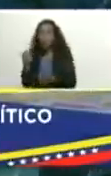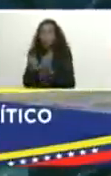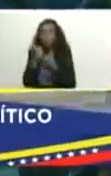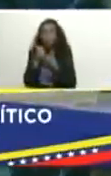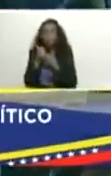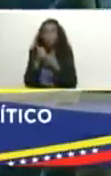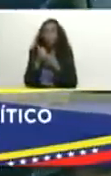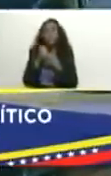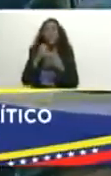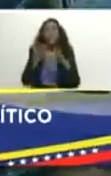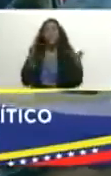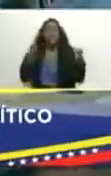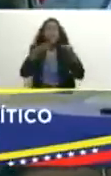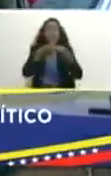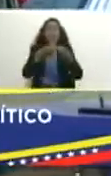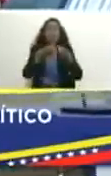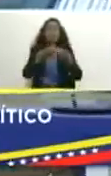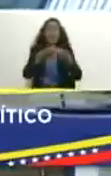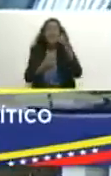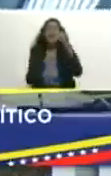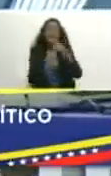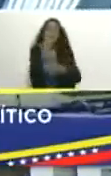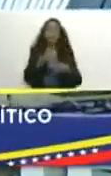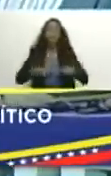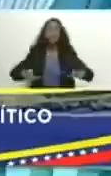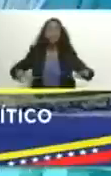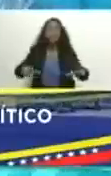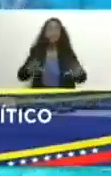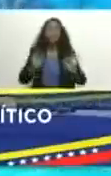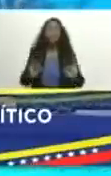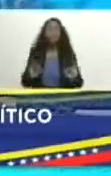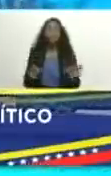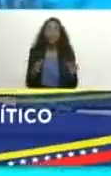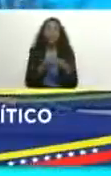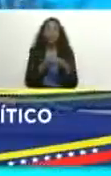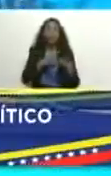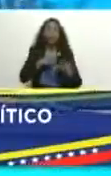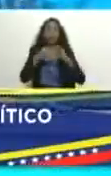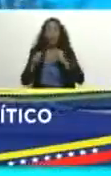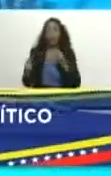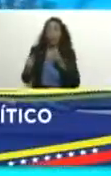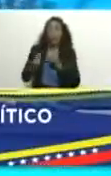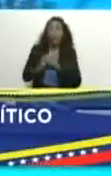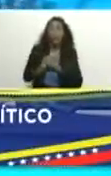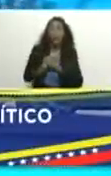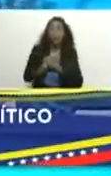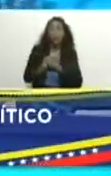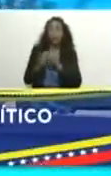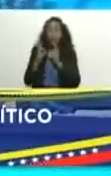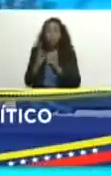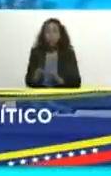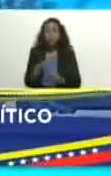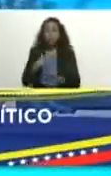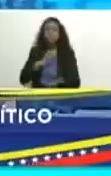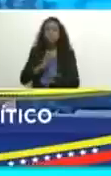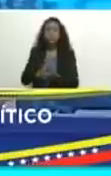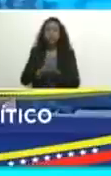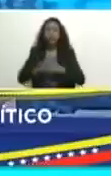El CEPAS será la instancia nacional articuladora, constructora